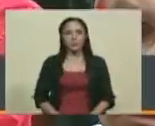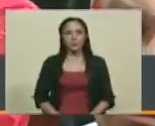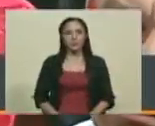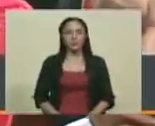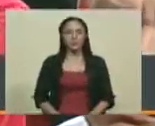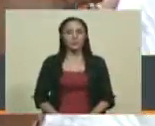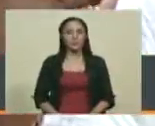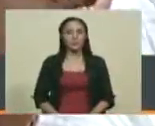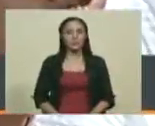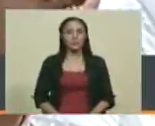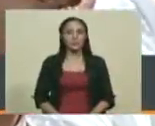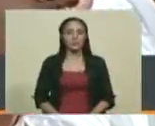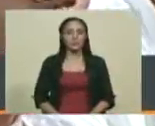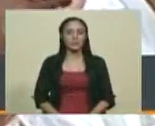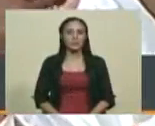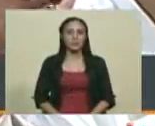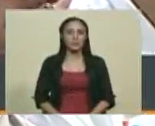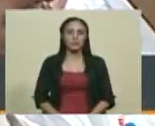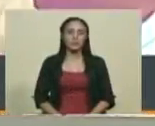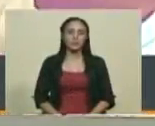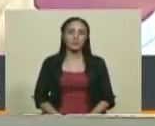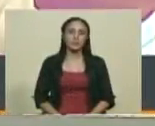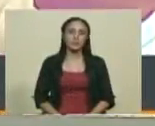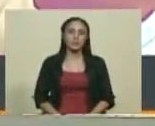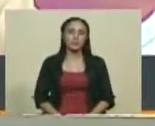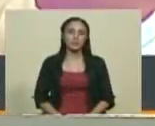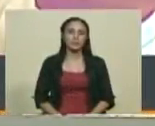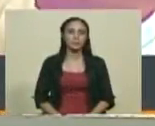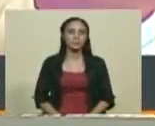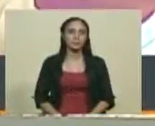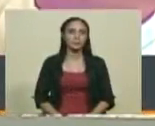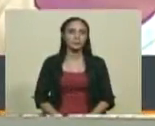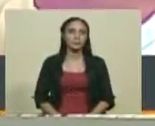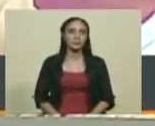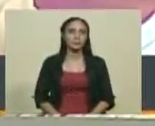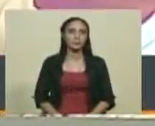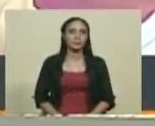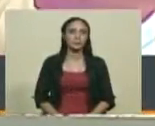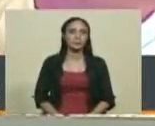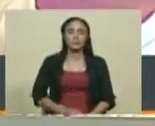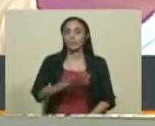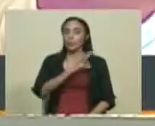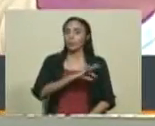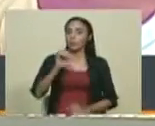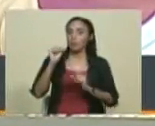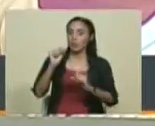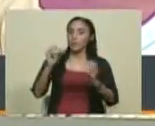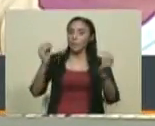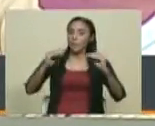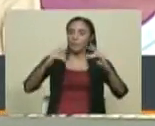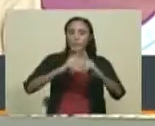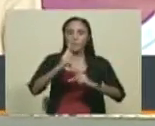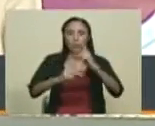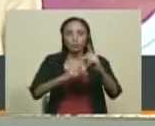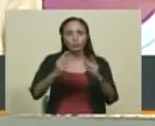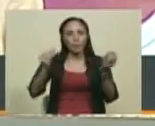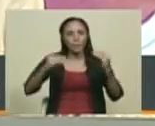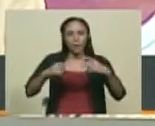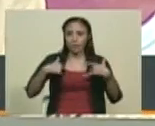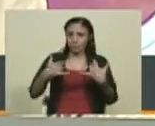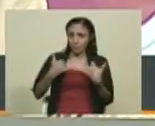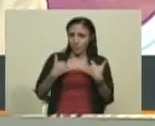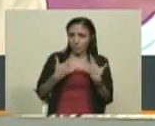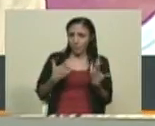El socialismo, a diferencia del capitalismo, es que la clase obrera produce, no para sí misma,